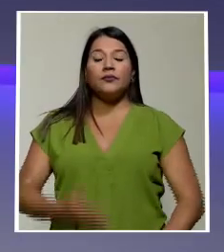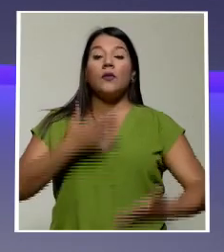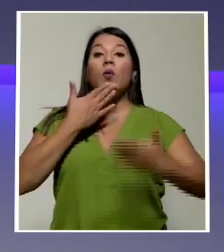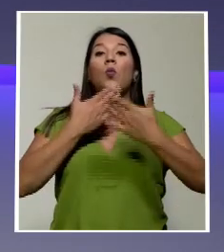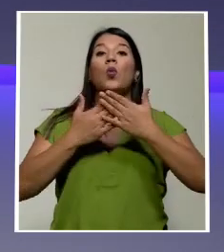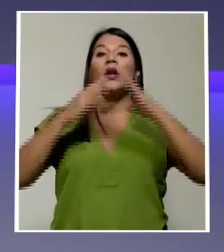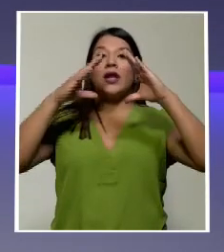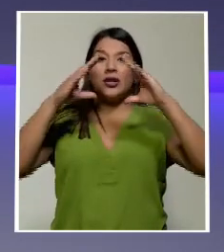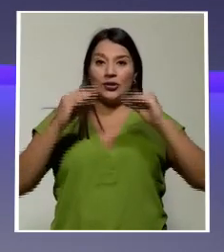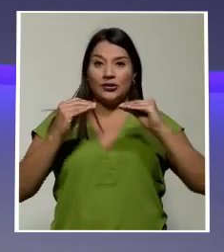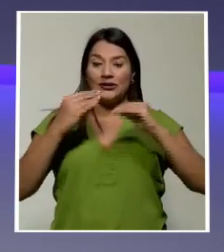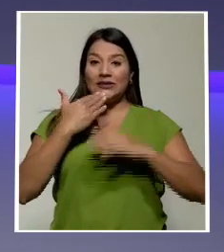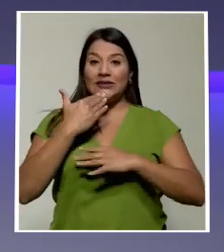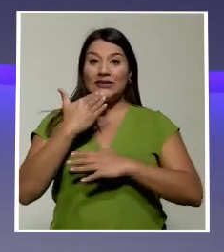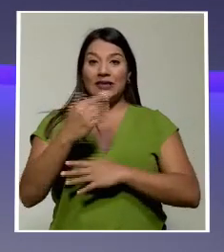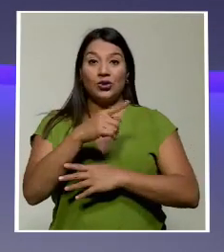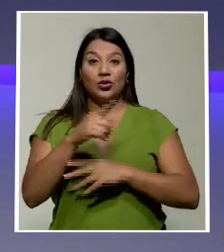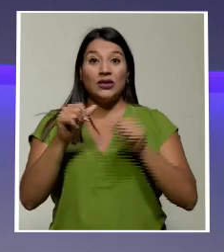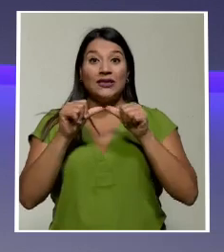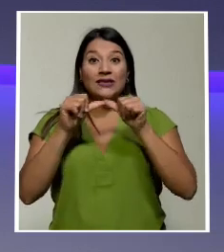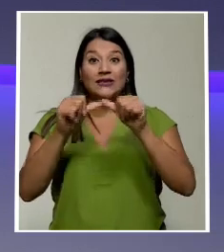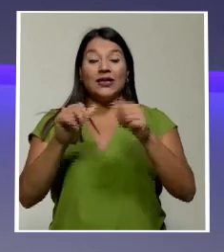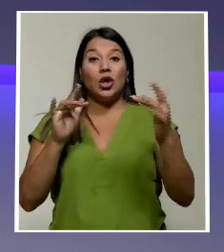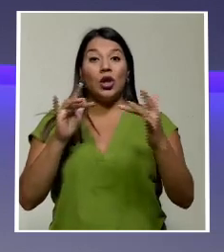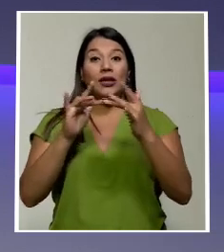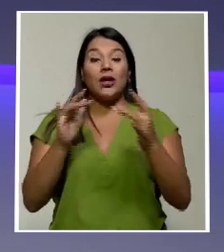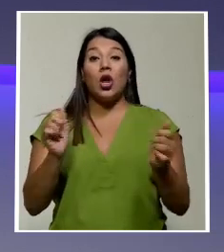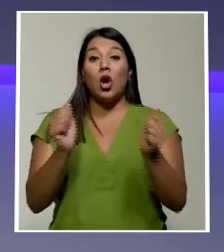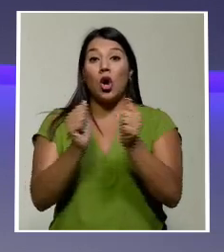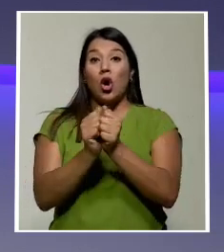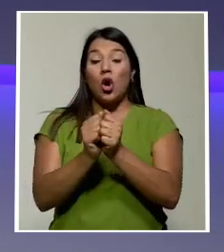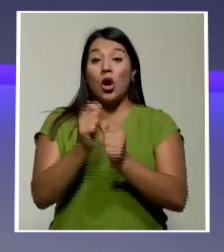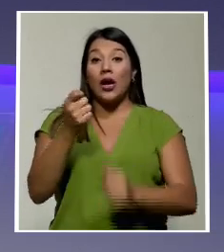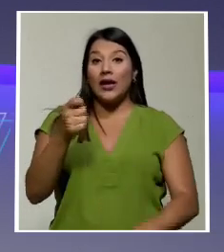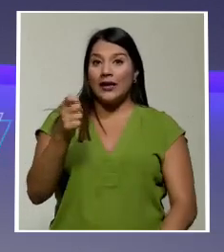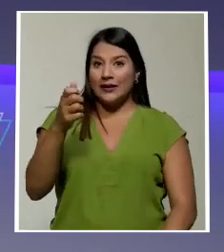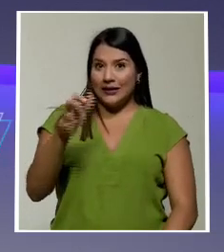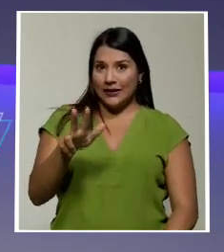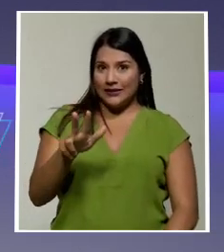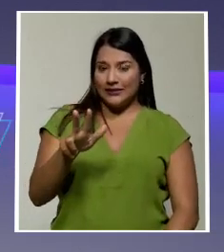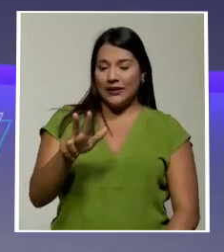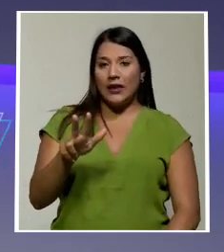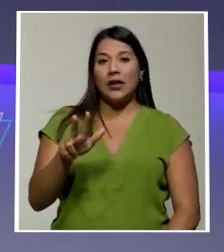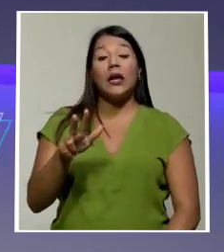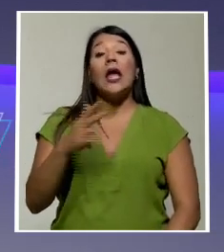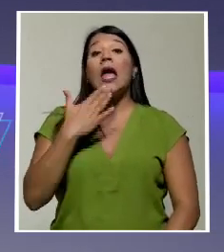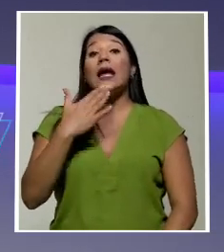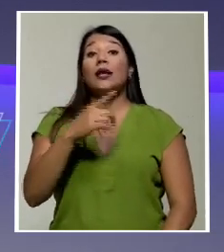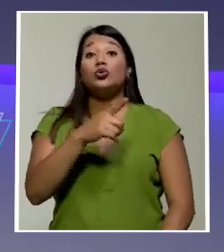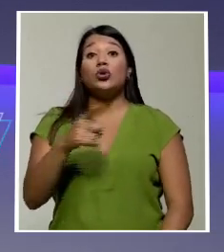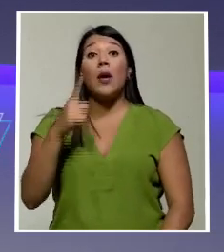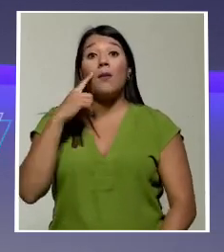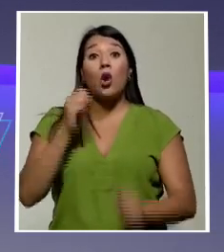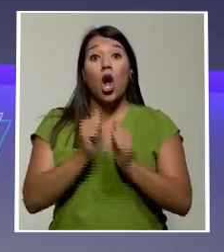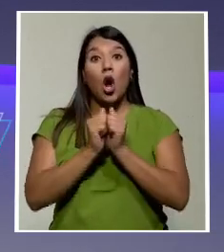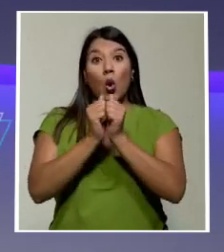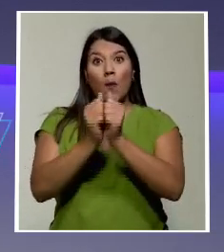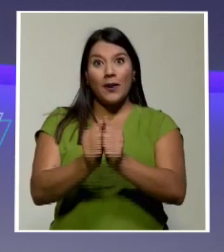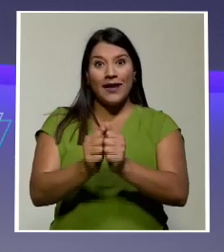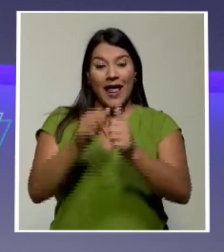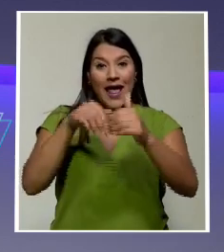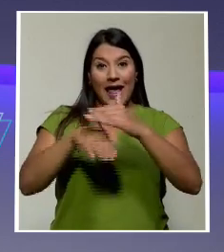Buenas noches, gracias por continuar conectados a la señal de Canal 13 y por acompañarnos en estas